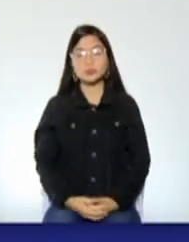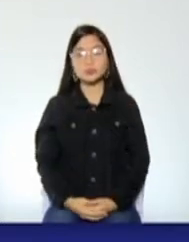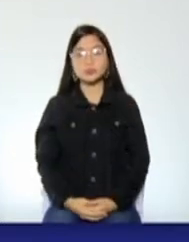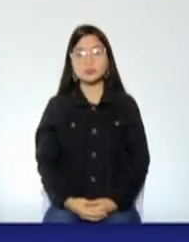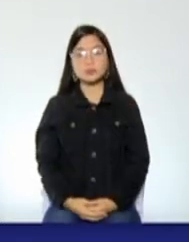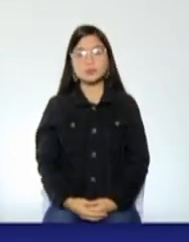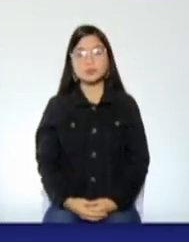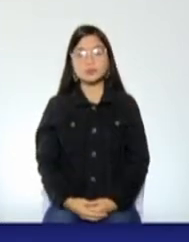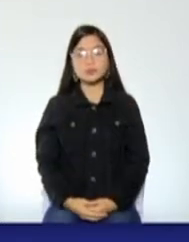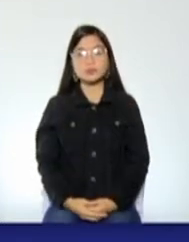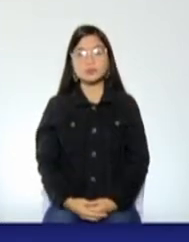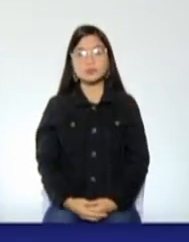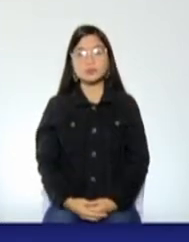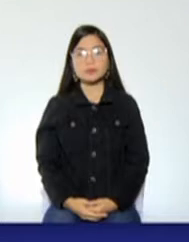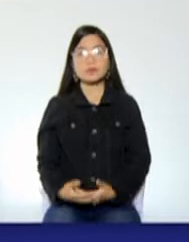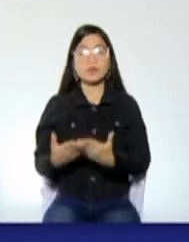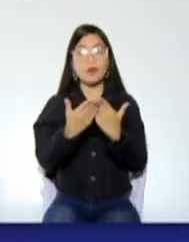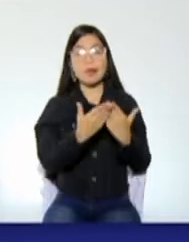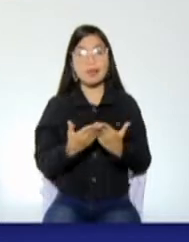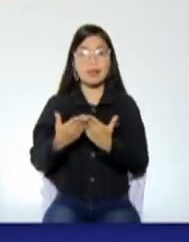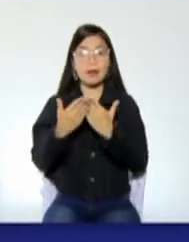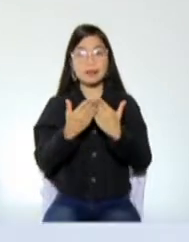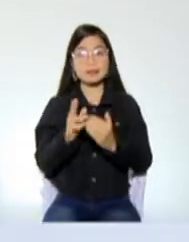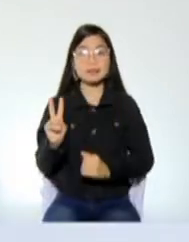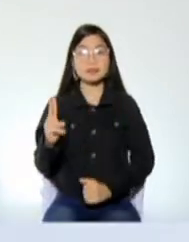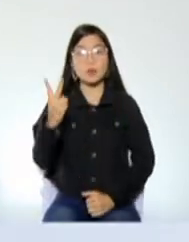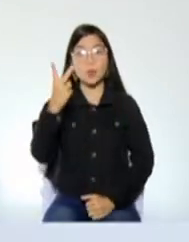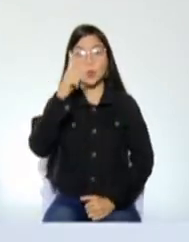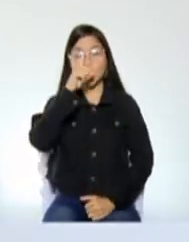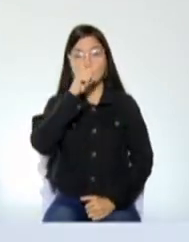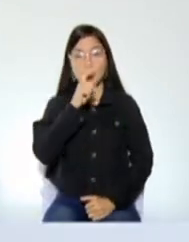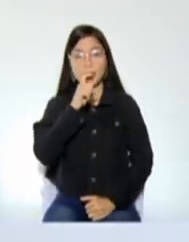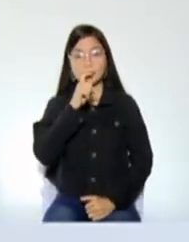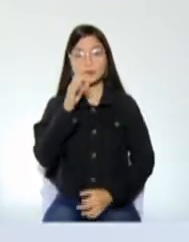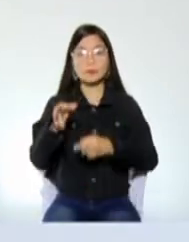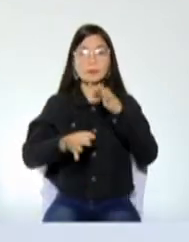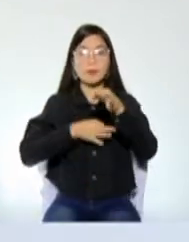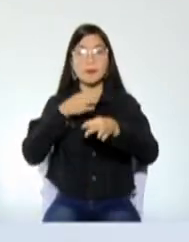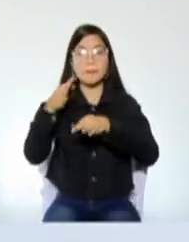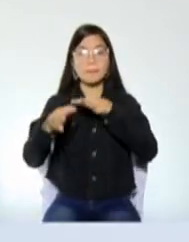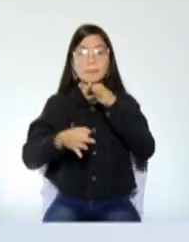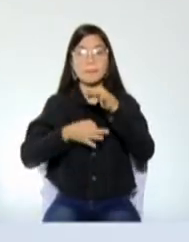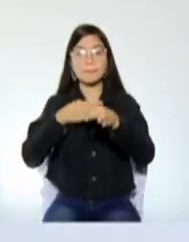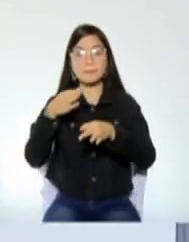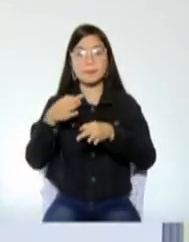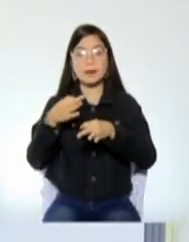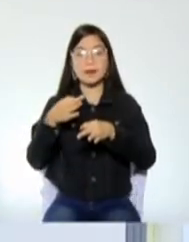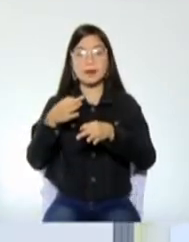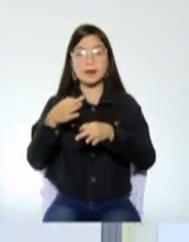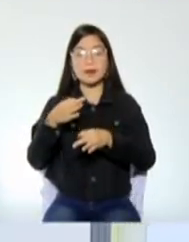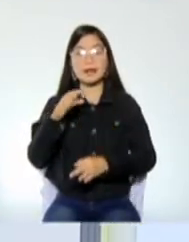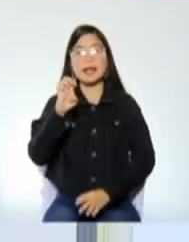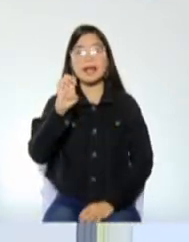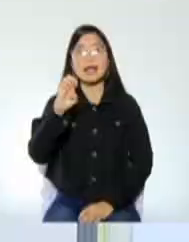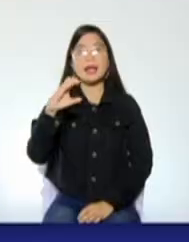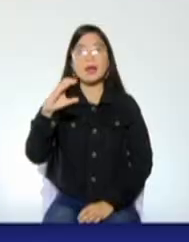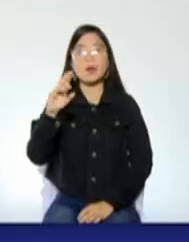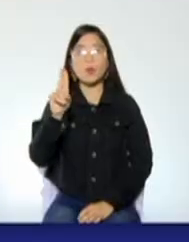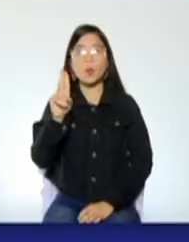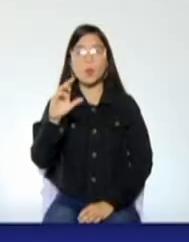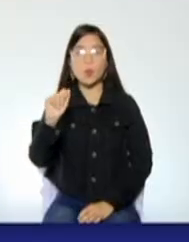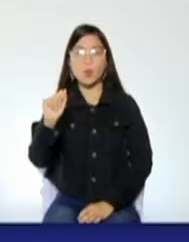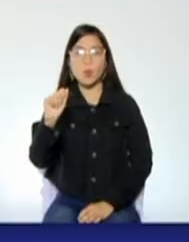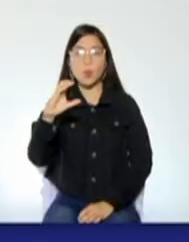Continuamos ahora con la clase de segundo año. Para segundo año, hoy vamos a estar hablando sobre las ecuaciones en Z.